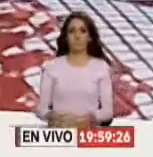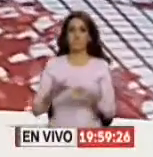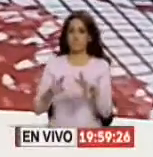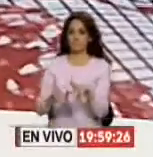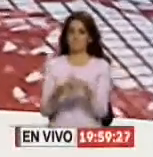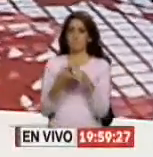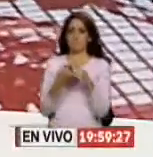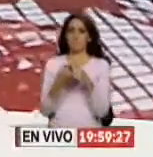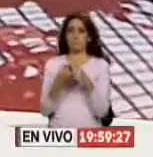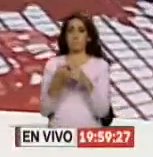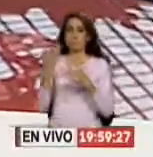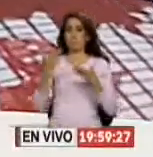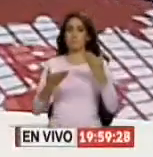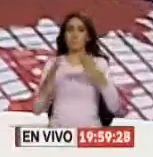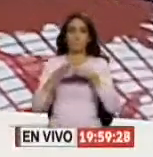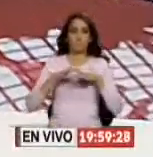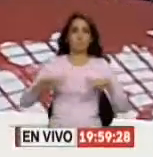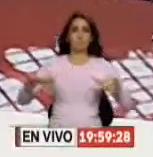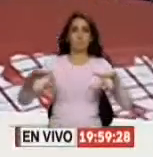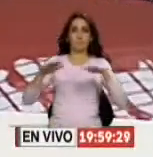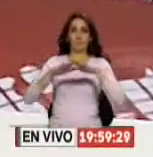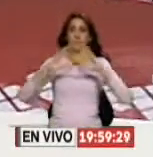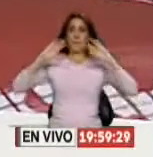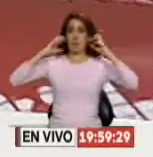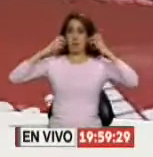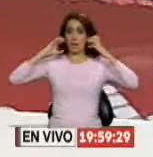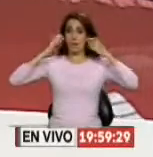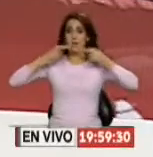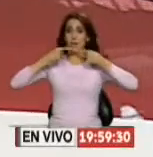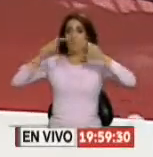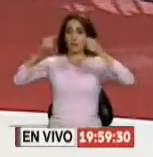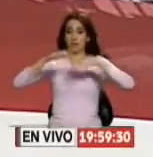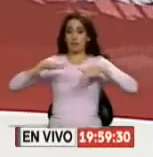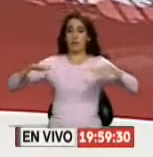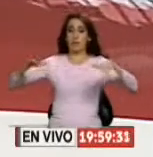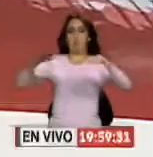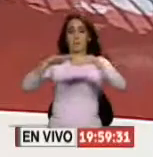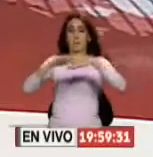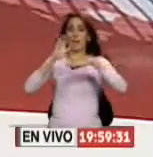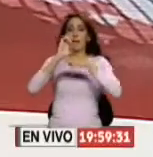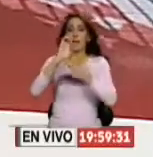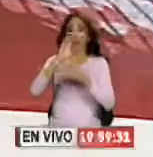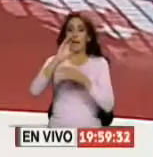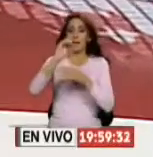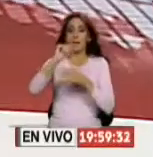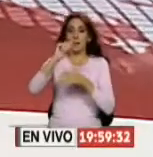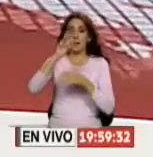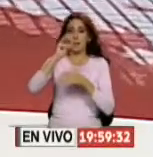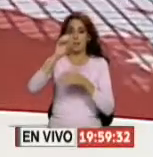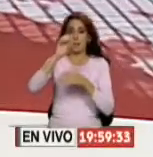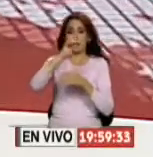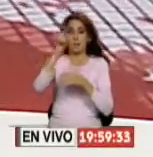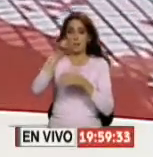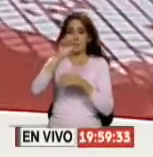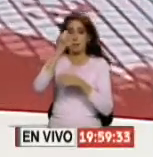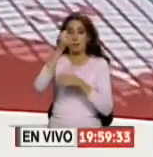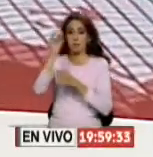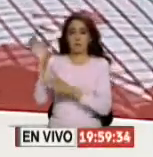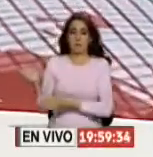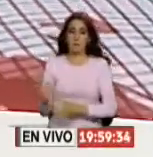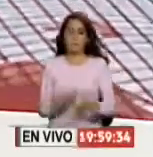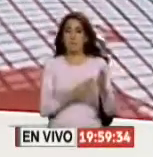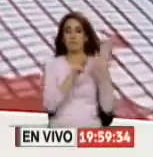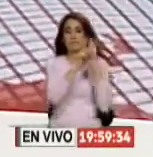Iniciamos con las noticias. La revelación del audio de la presidenta de la Asamblea Nacional, Elizabeth Cabezas, aún genera polémica al interior